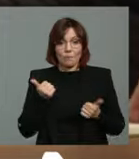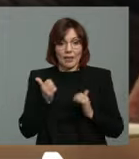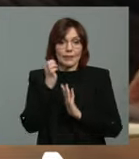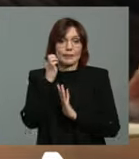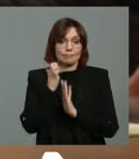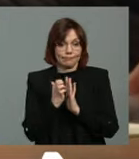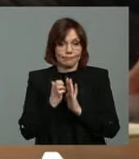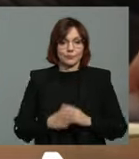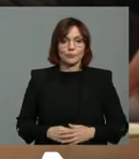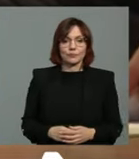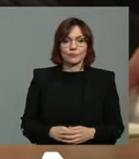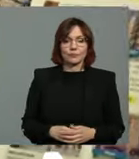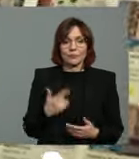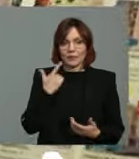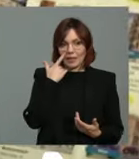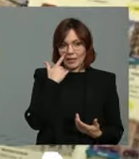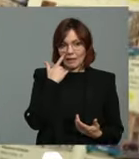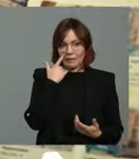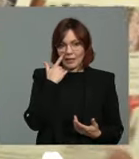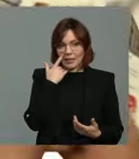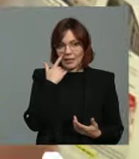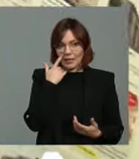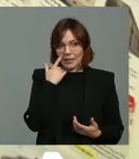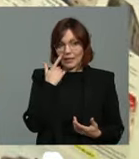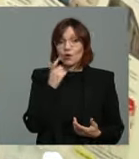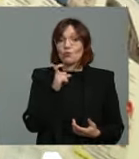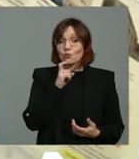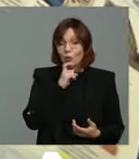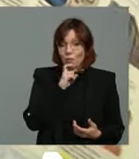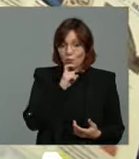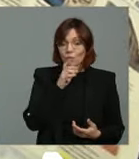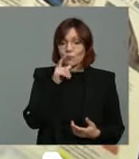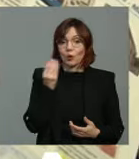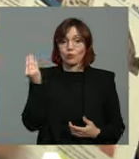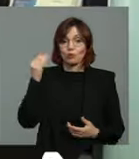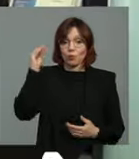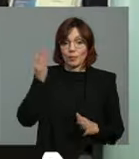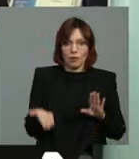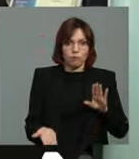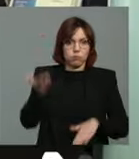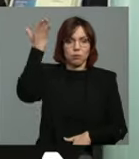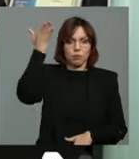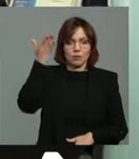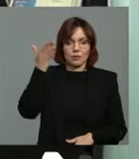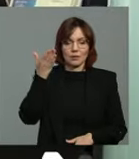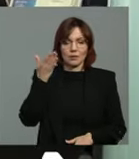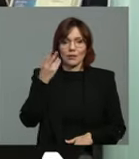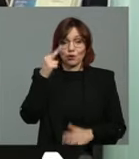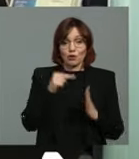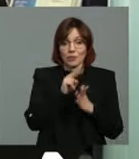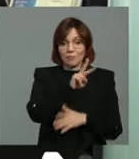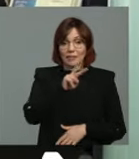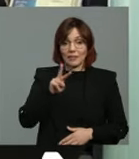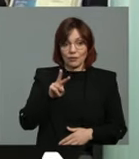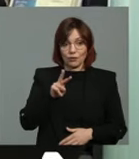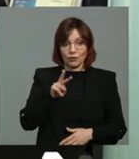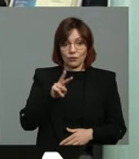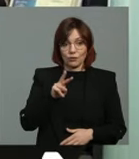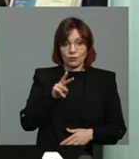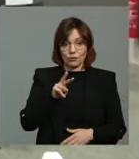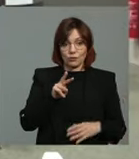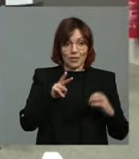sobre todo A qué velocidad se va van a producir esas bajadas porque la subida ha sido muy rápida de 2022 ahora pues subida del 0 al